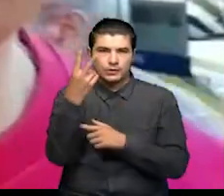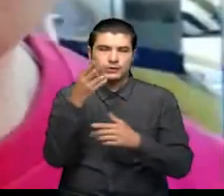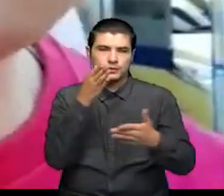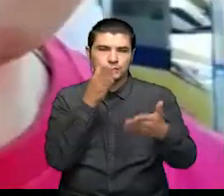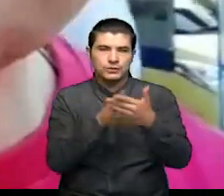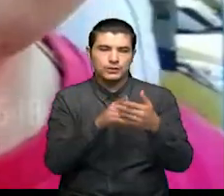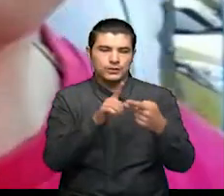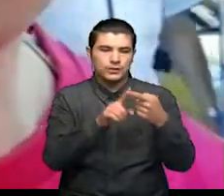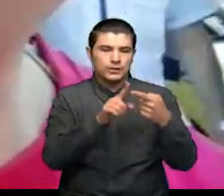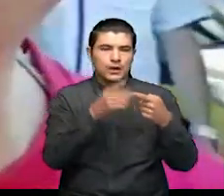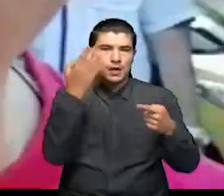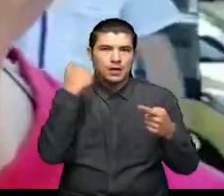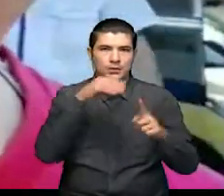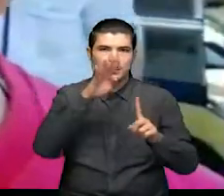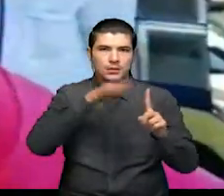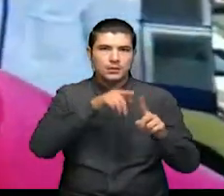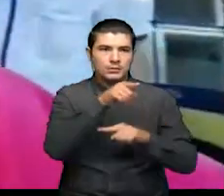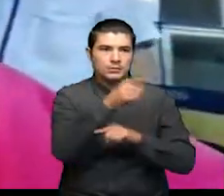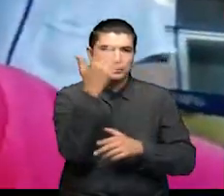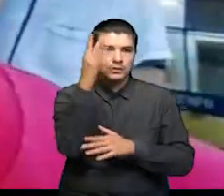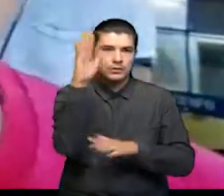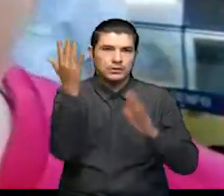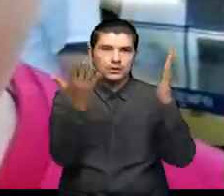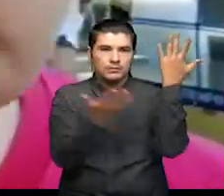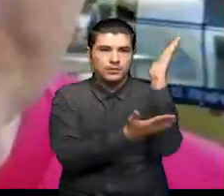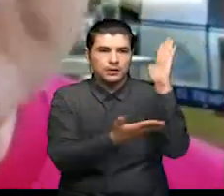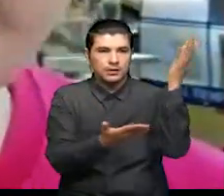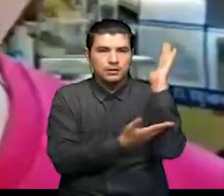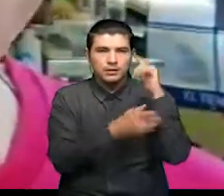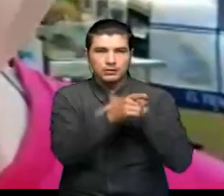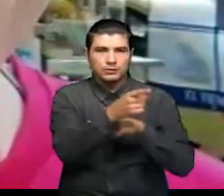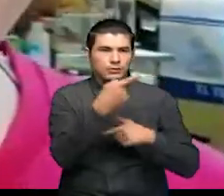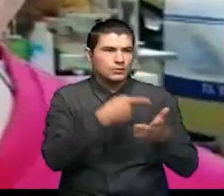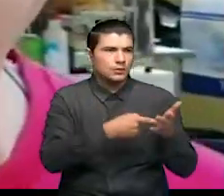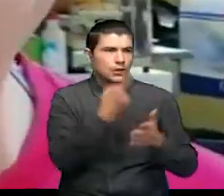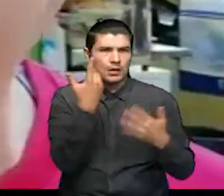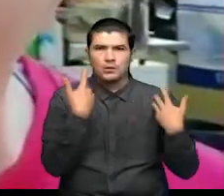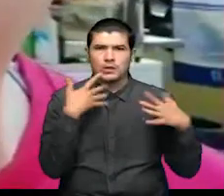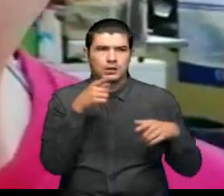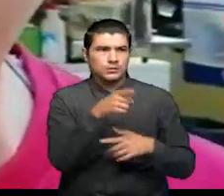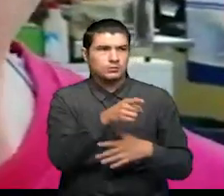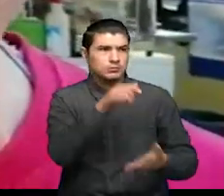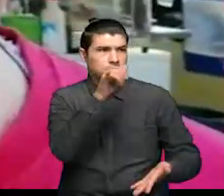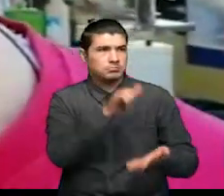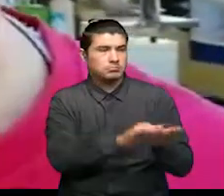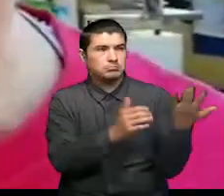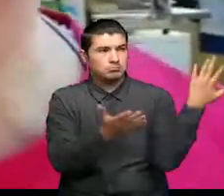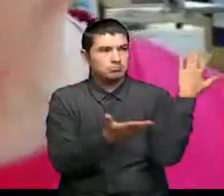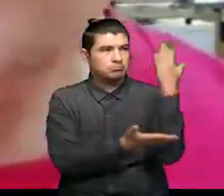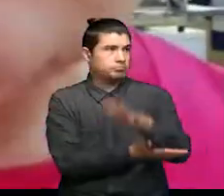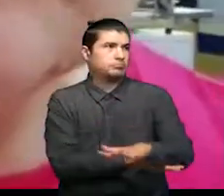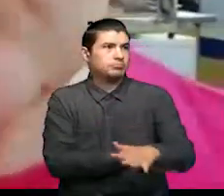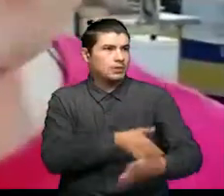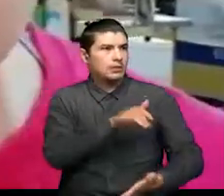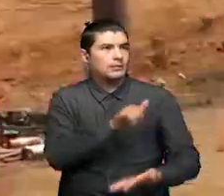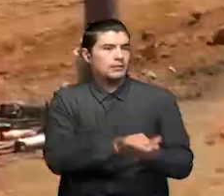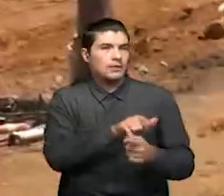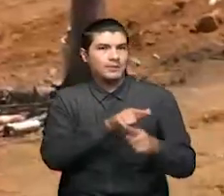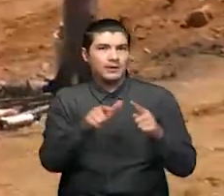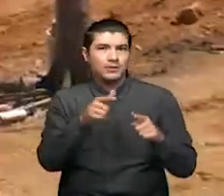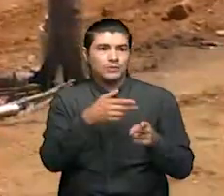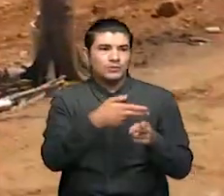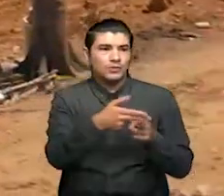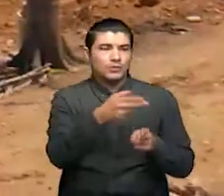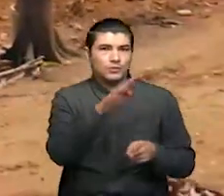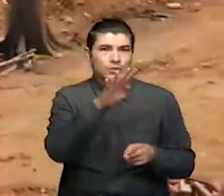hace cuatro meses tumbaron los árboles de nuevo un día cualquiera apareció por los árboles en el piso pero en unos cuatro